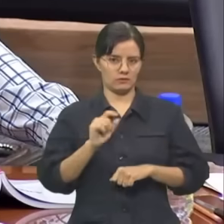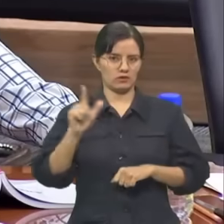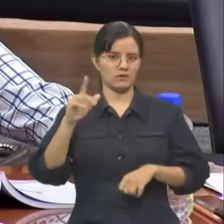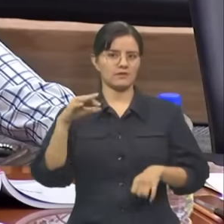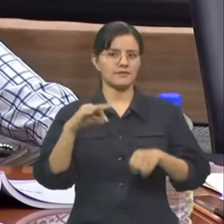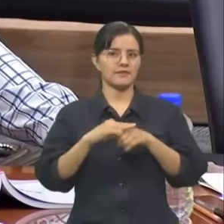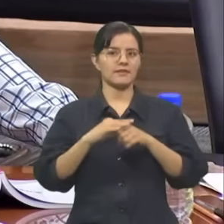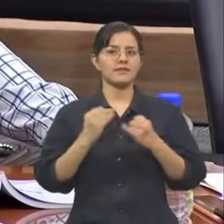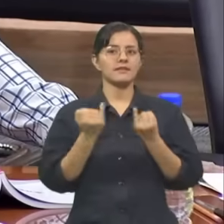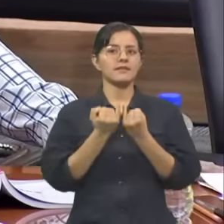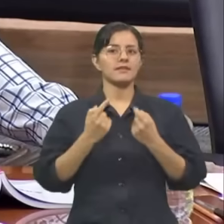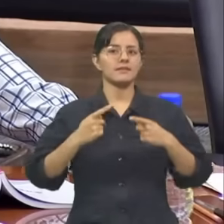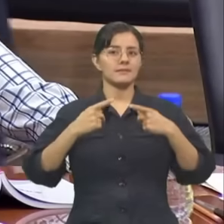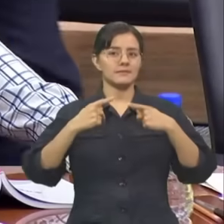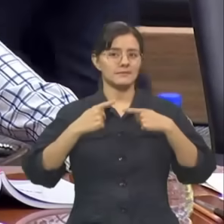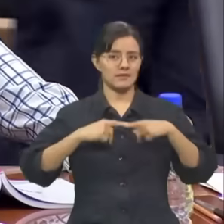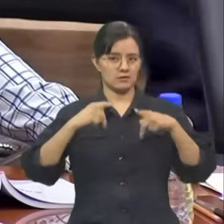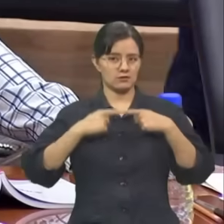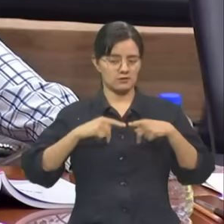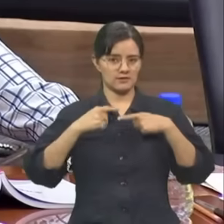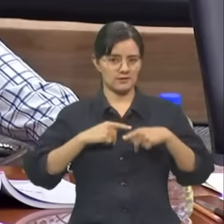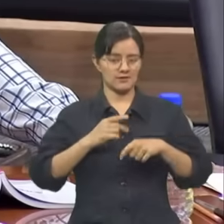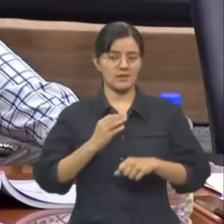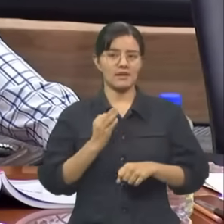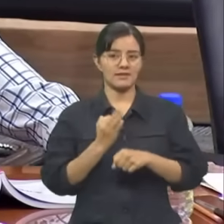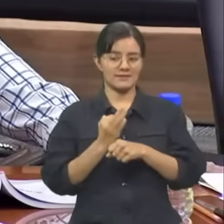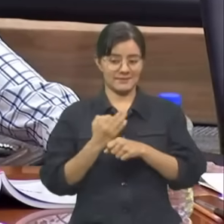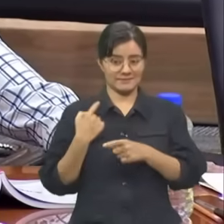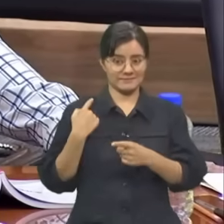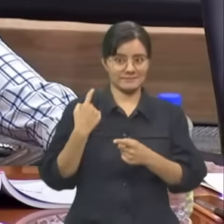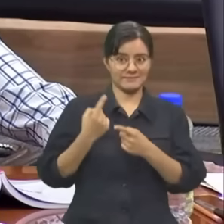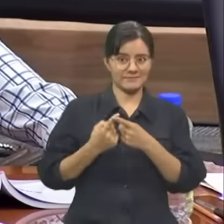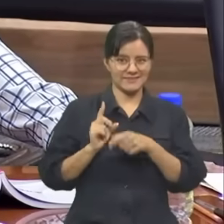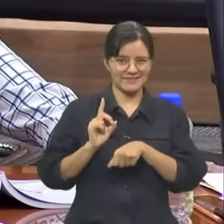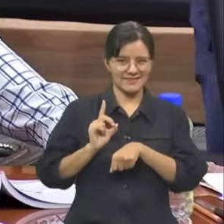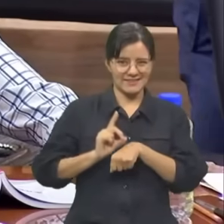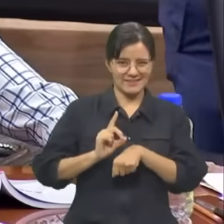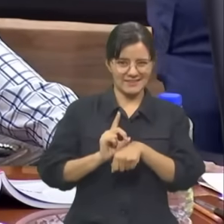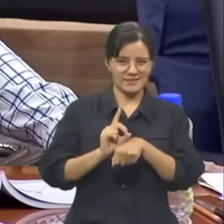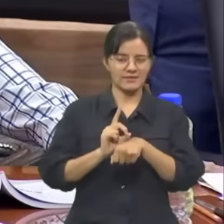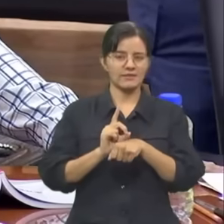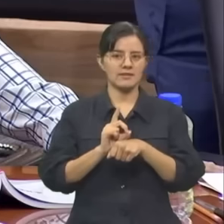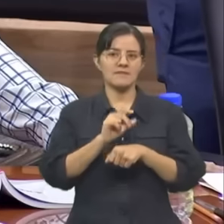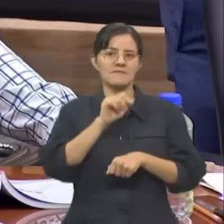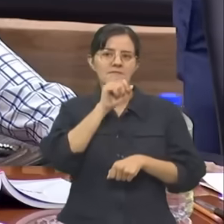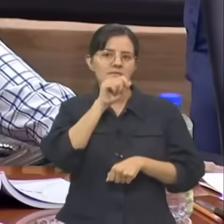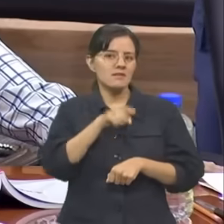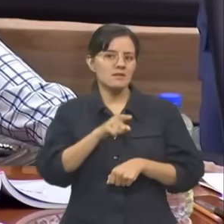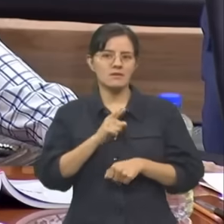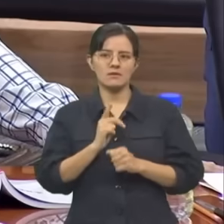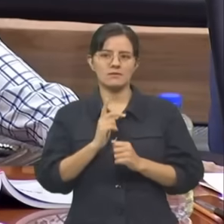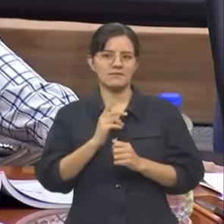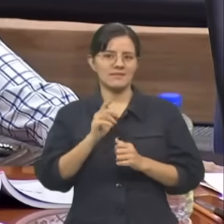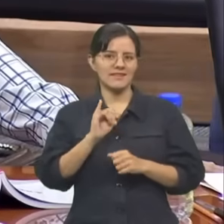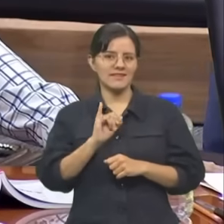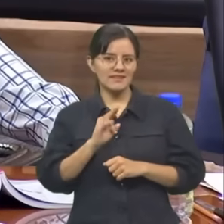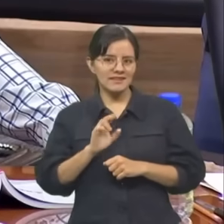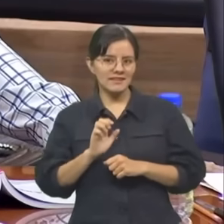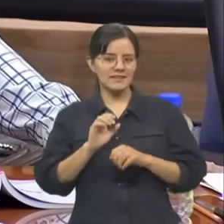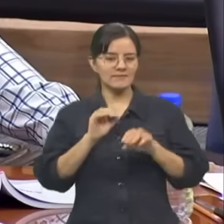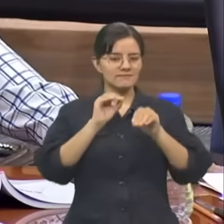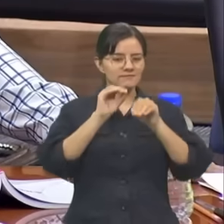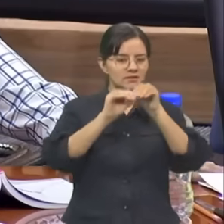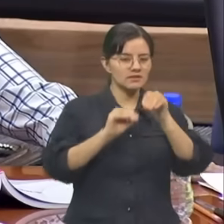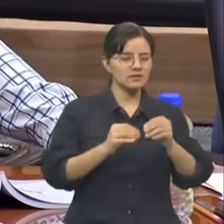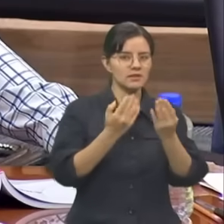ciudadanos que que en estos días forman parte del INE instalando casillas Y contando votos